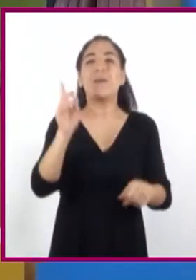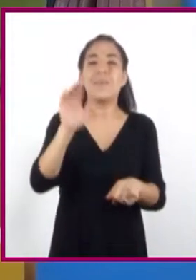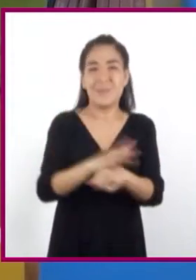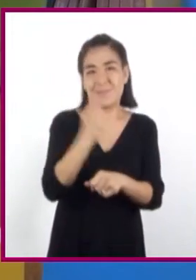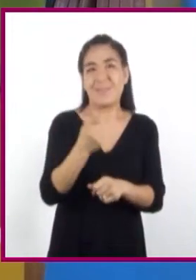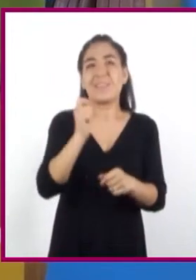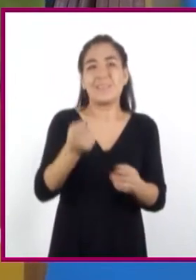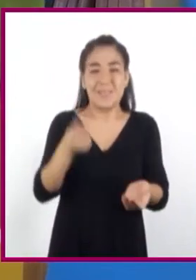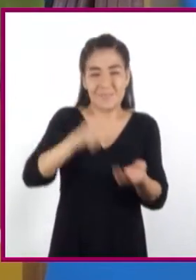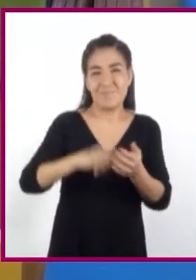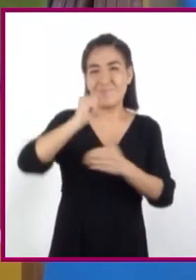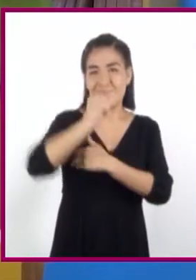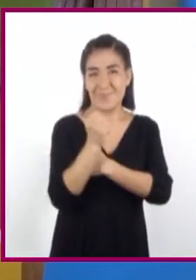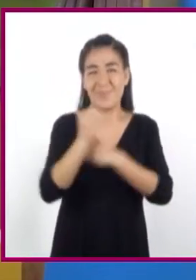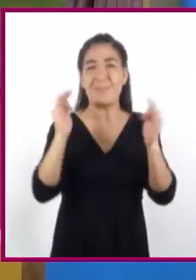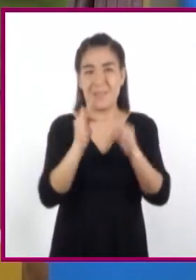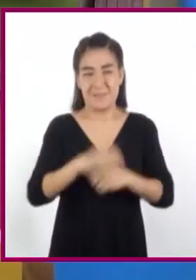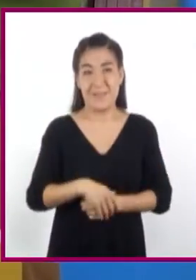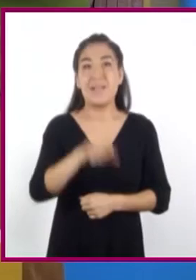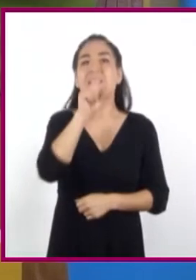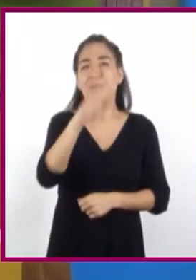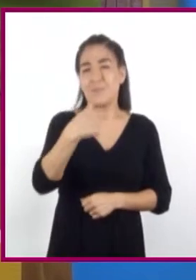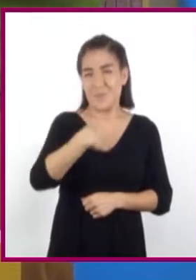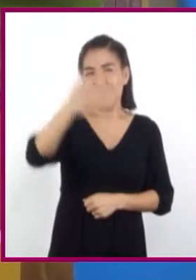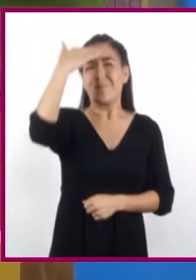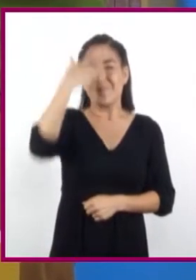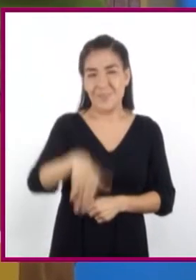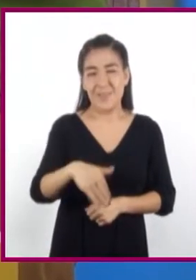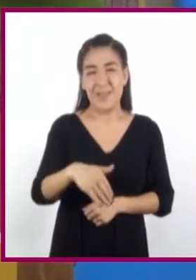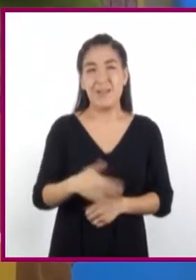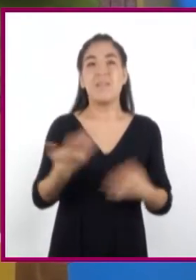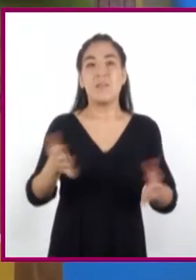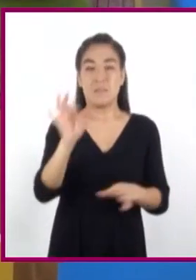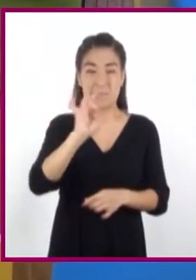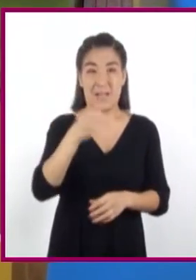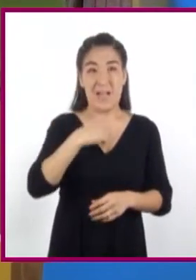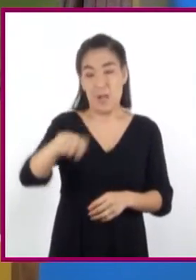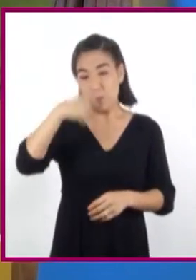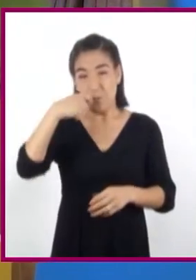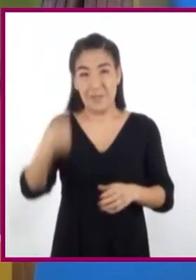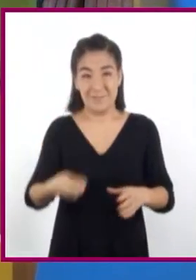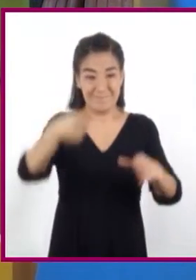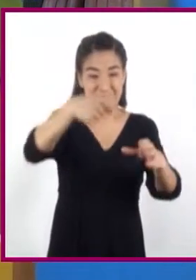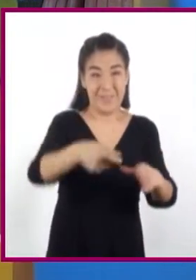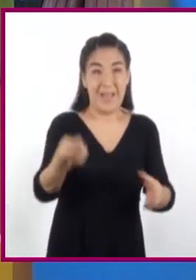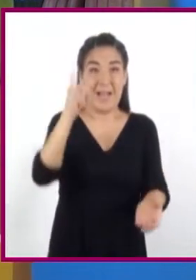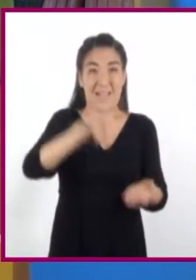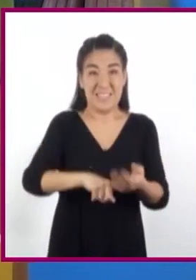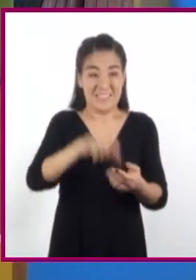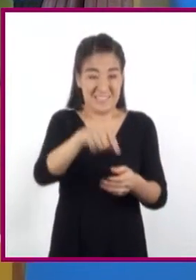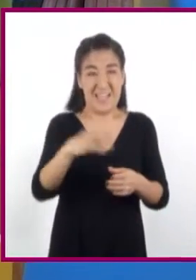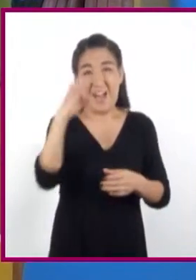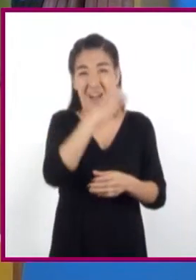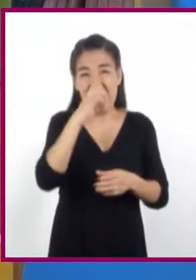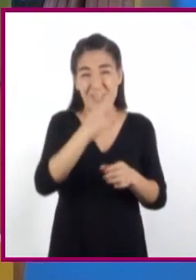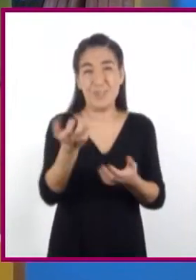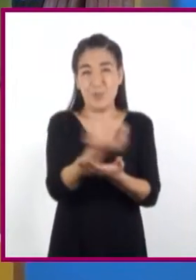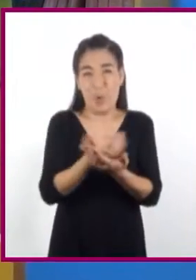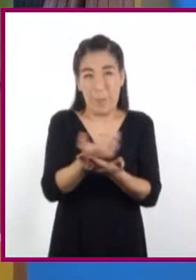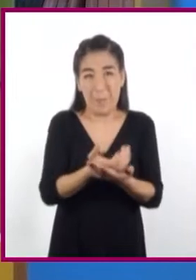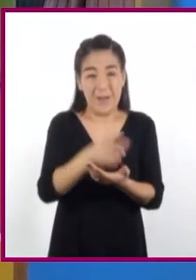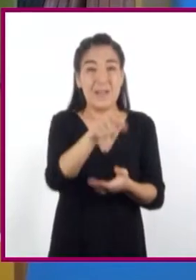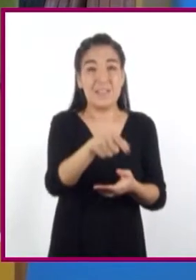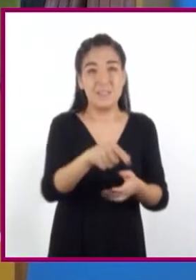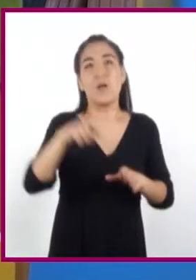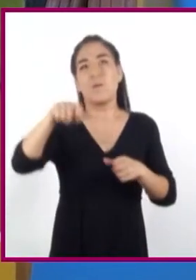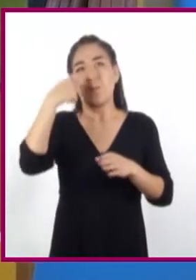frío. También sé que si dejo una cuchara de metal adentro de mi sopa caliente, la cuchara se